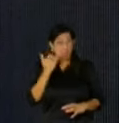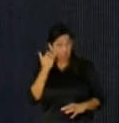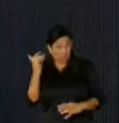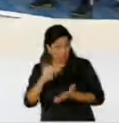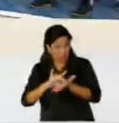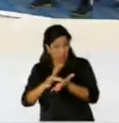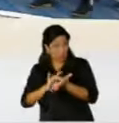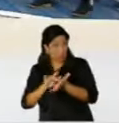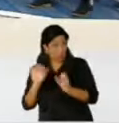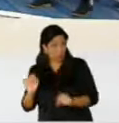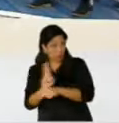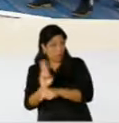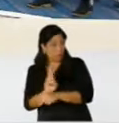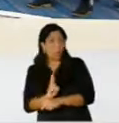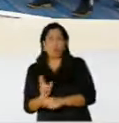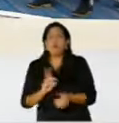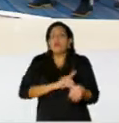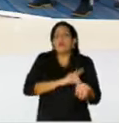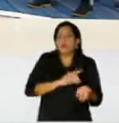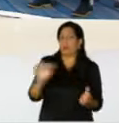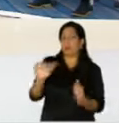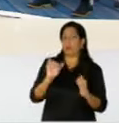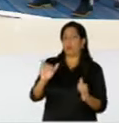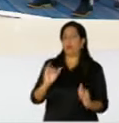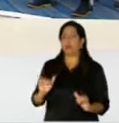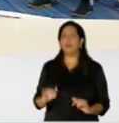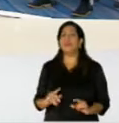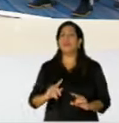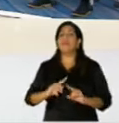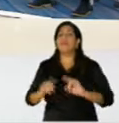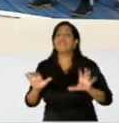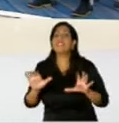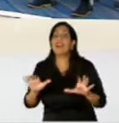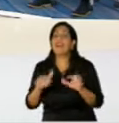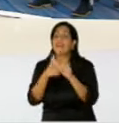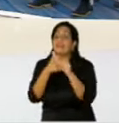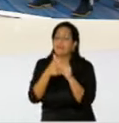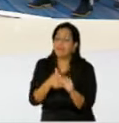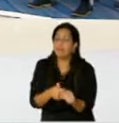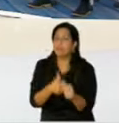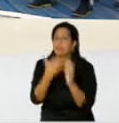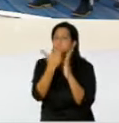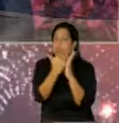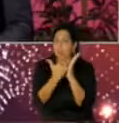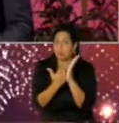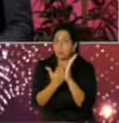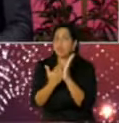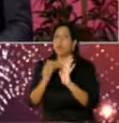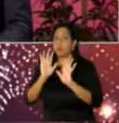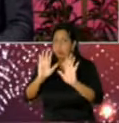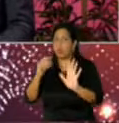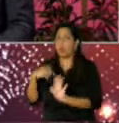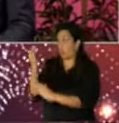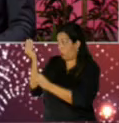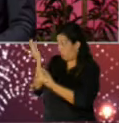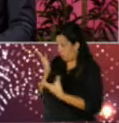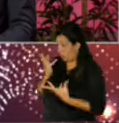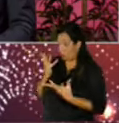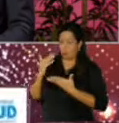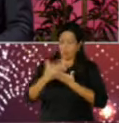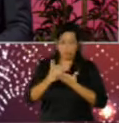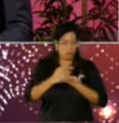pues definitivamente el médico la puede hacer. Lo que queremos garantizar es que esto se hace de una forma estructurada, la información nos llega, la procesamos, la discutimos dentro